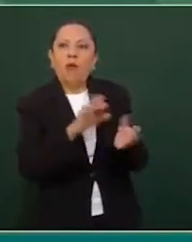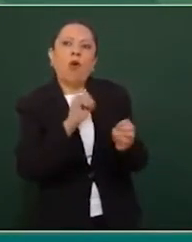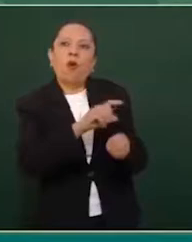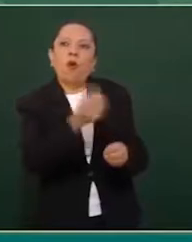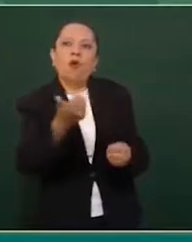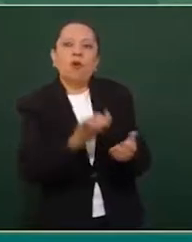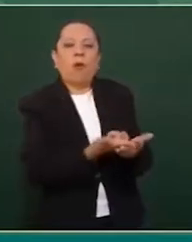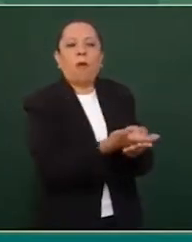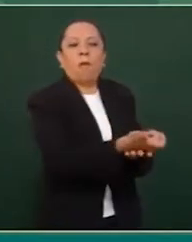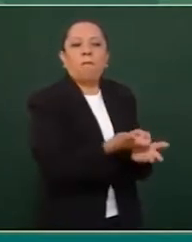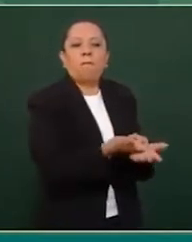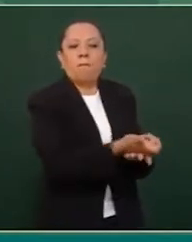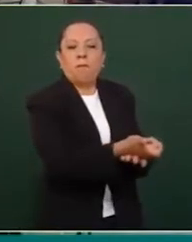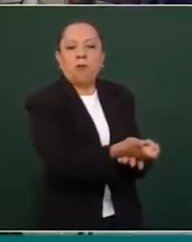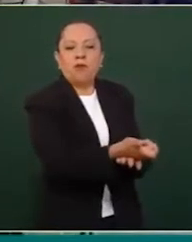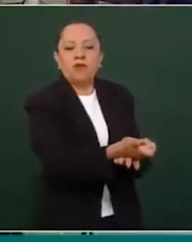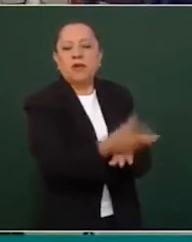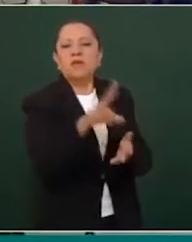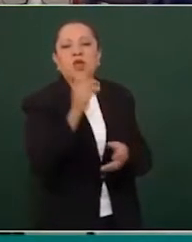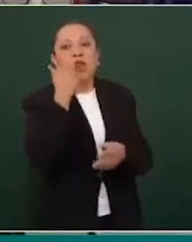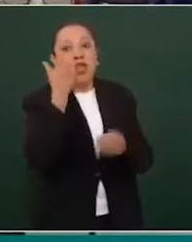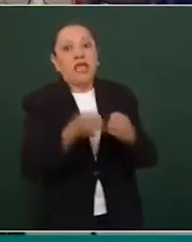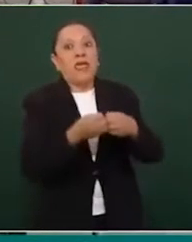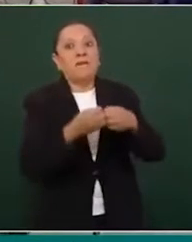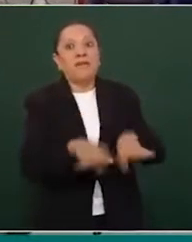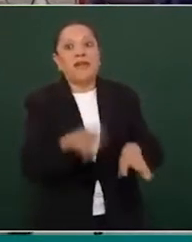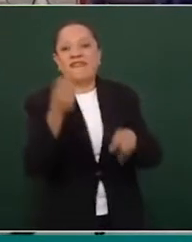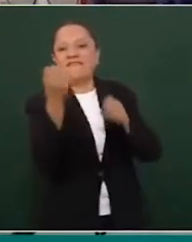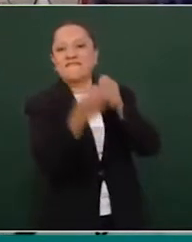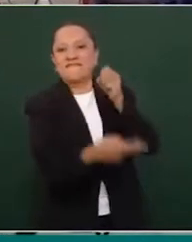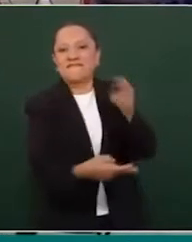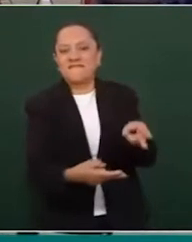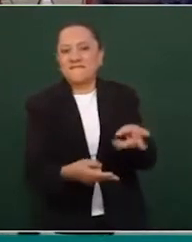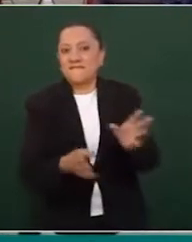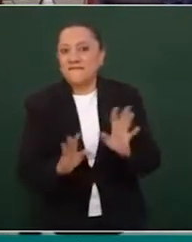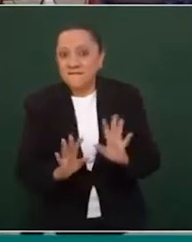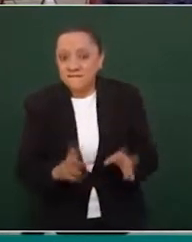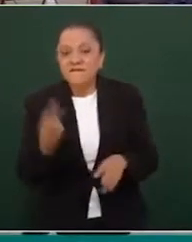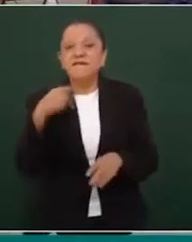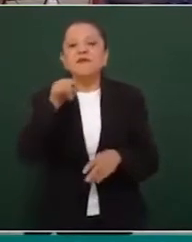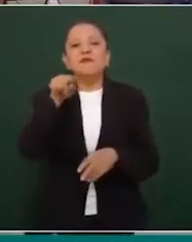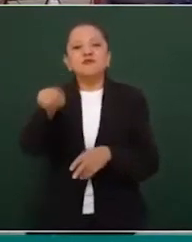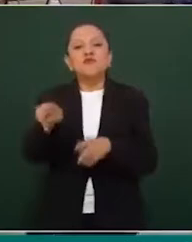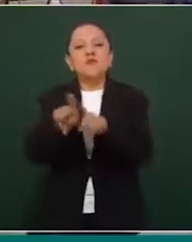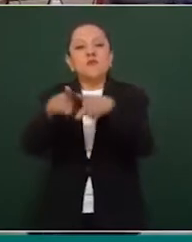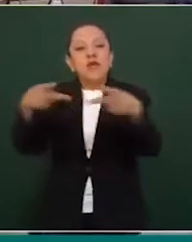y no quieren perder los privilegios. Y tu periódico defiende